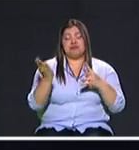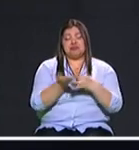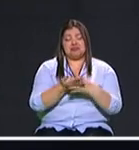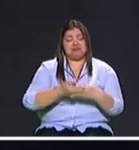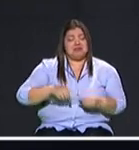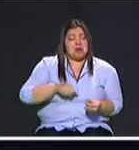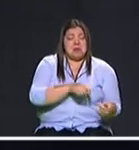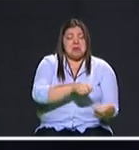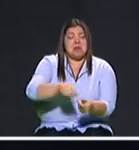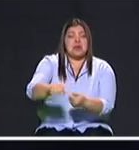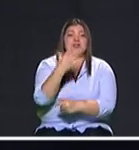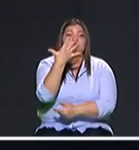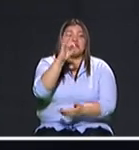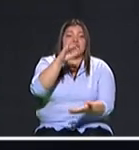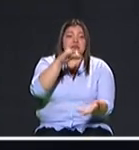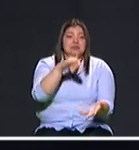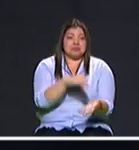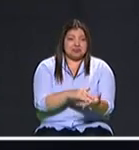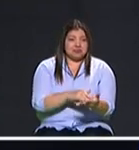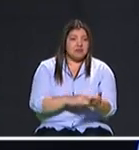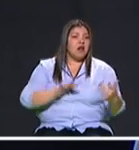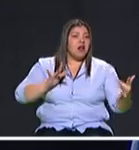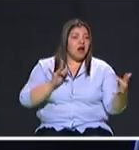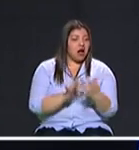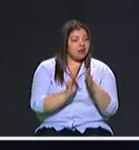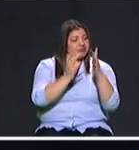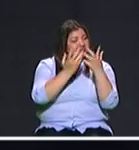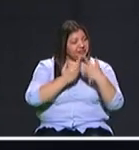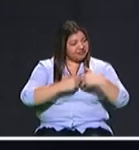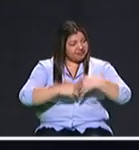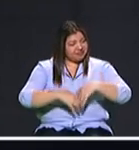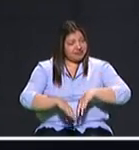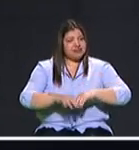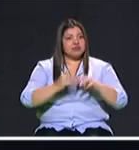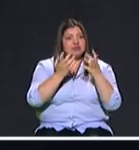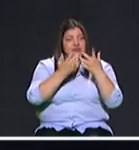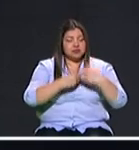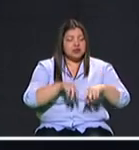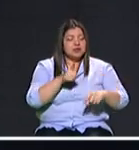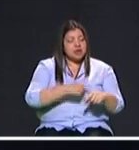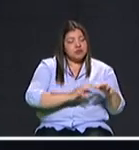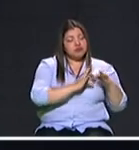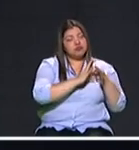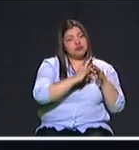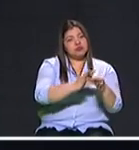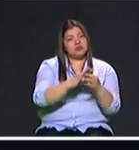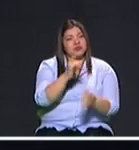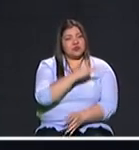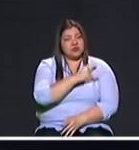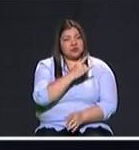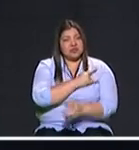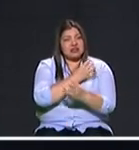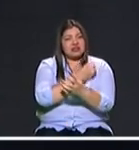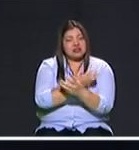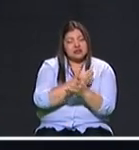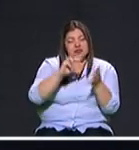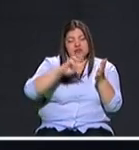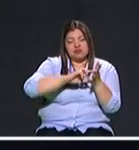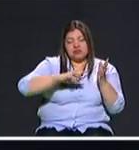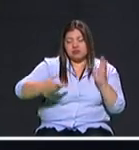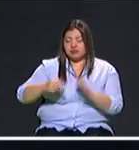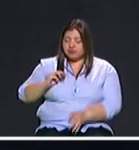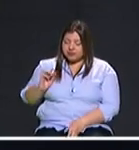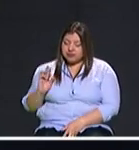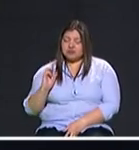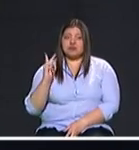acomodando y ajustando la cuarta revolución industrial y la construcción de la universidad de la ciencia la tecnología y la innovación que estará ubicada